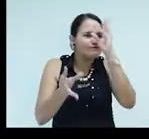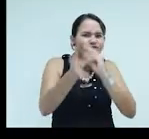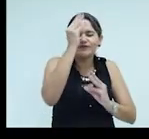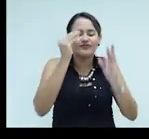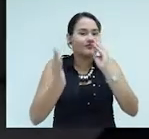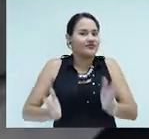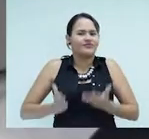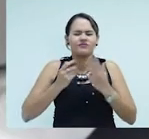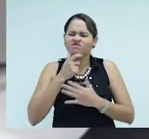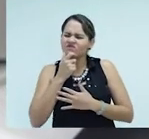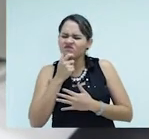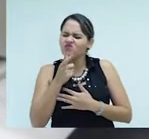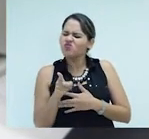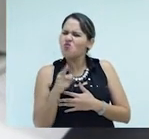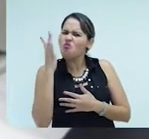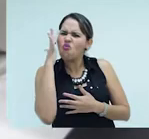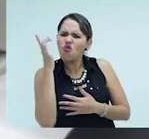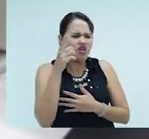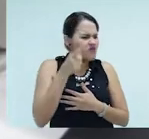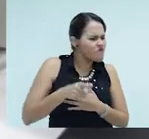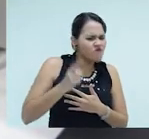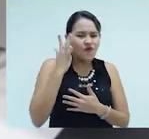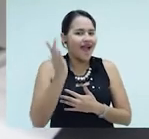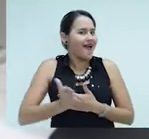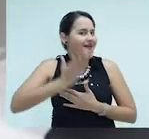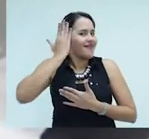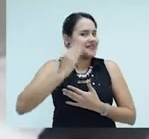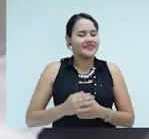de saber el porqué de las cosas.